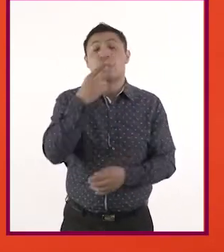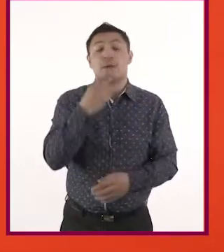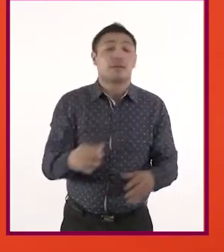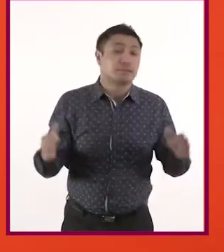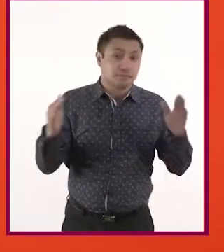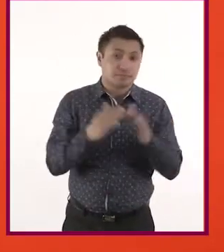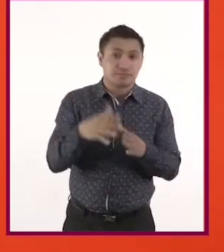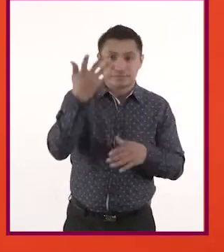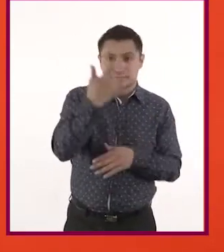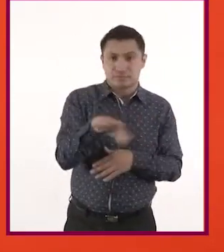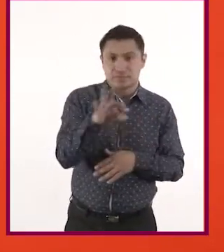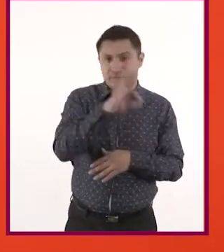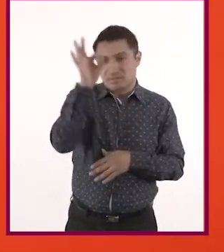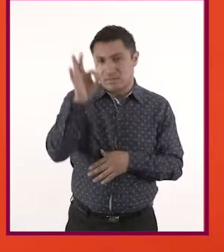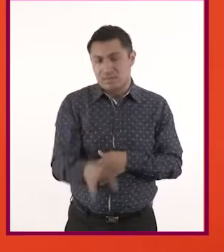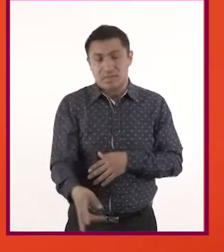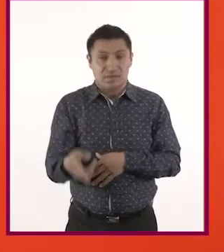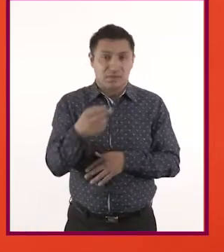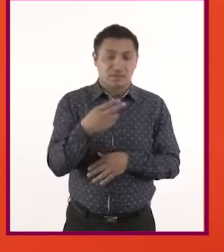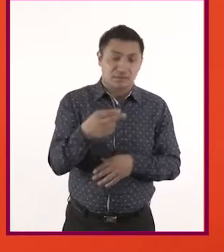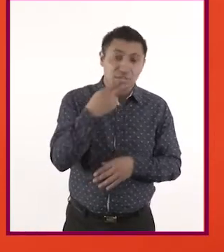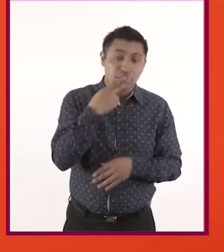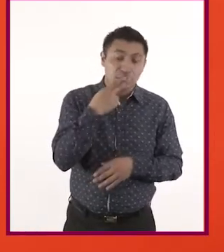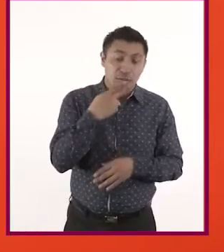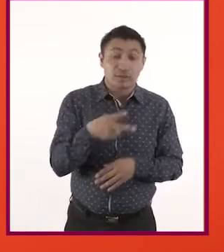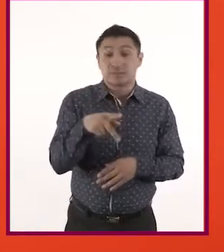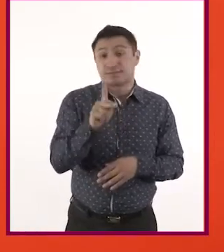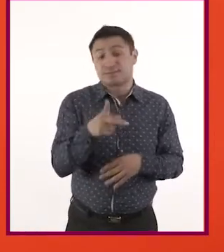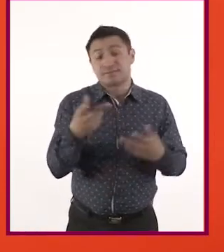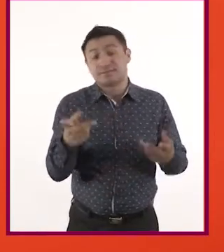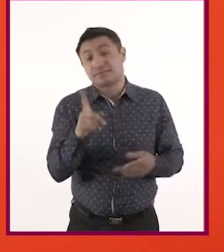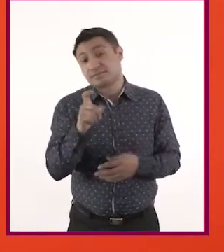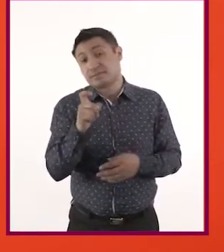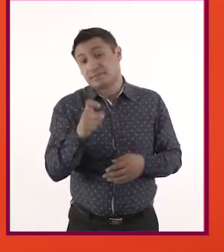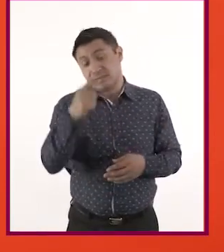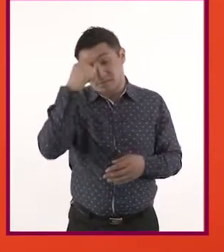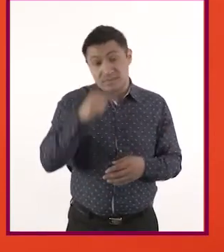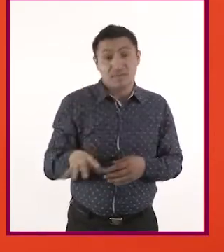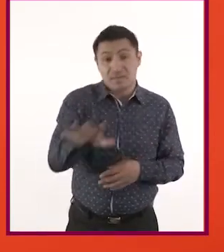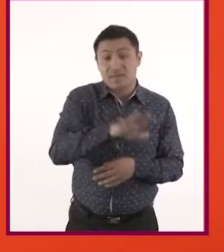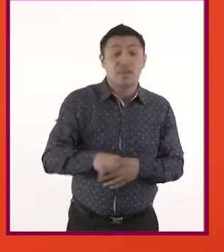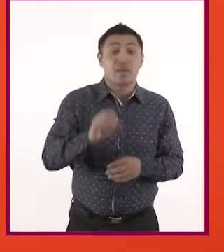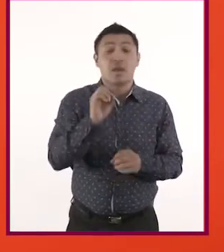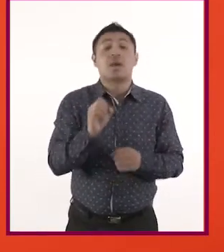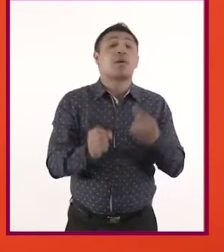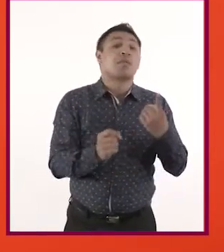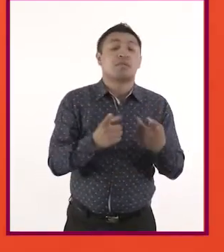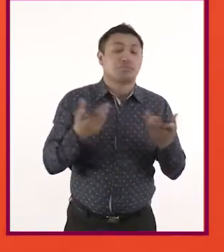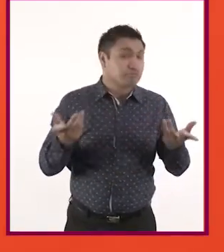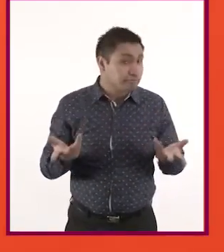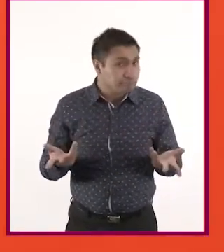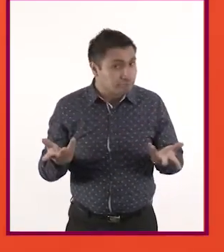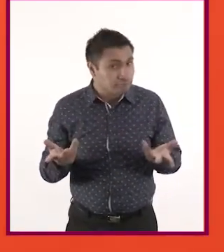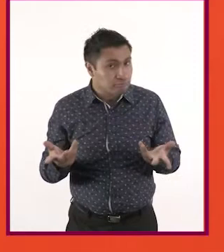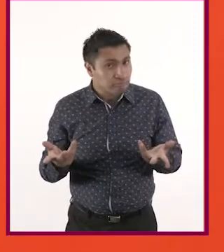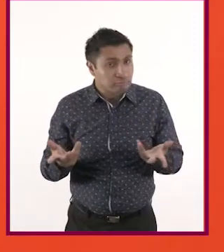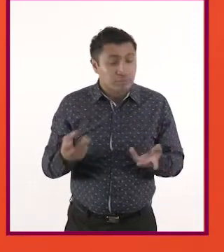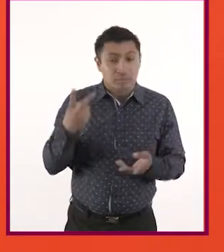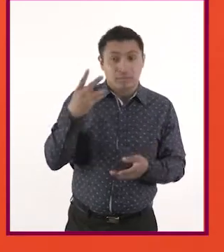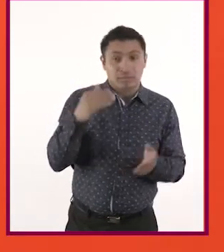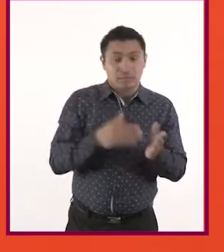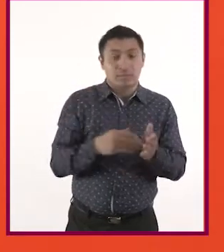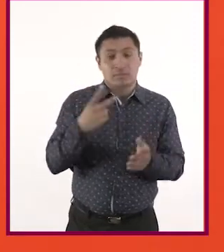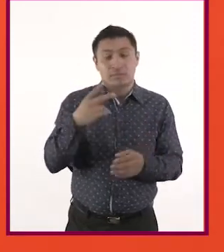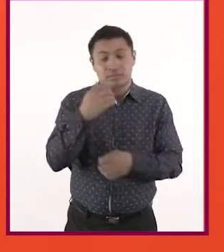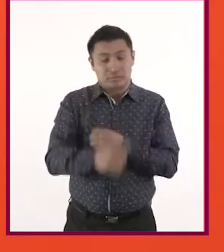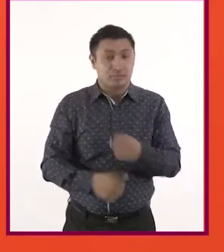doméstico con el 10% de consumo. Pero entonces, ¿el agua es de todos o de unos cuantos? En el año 2002,